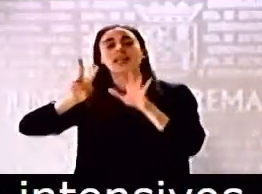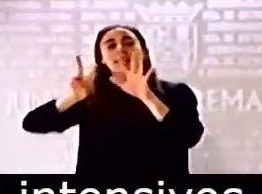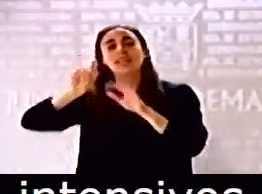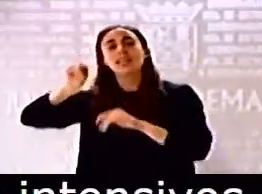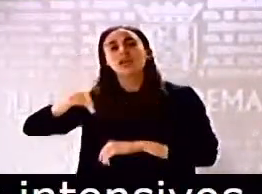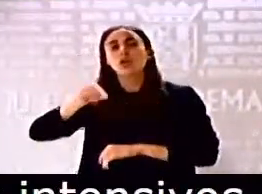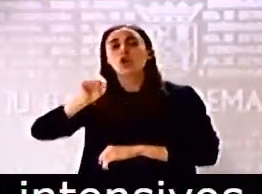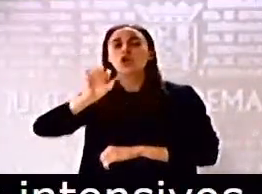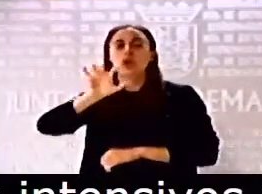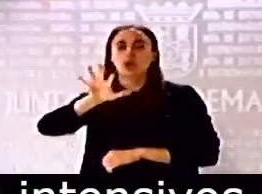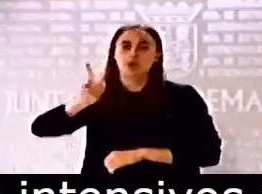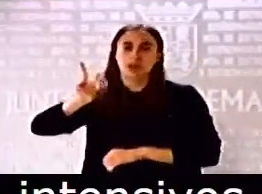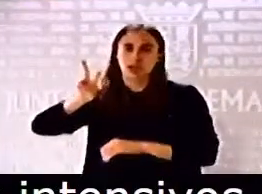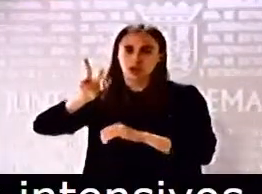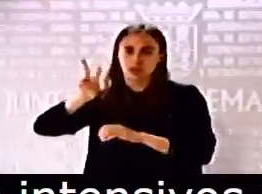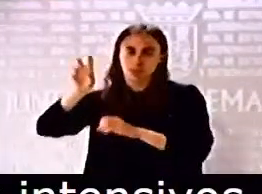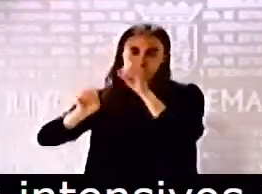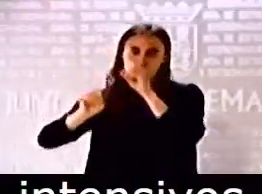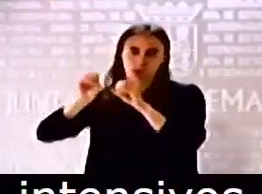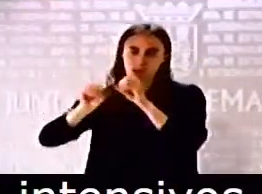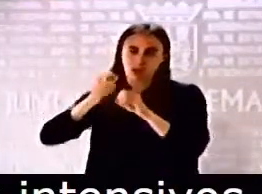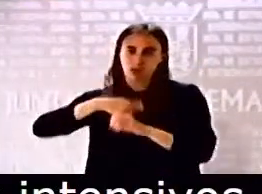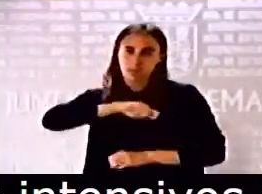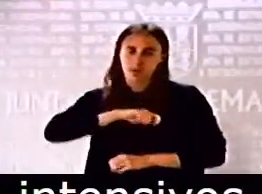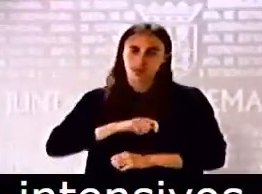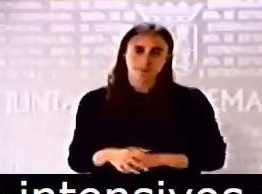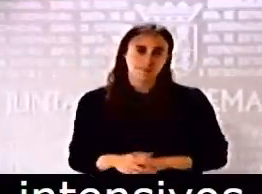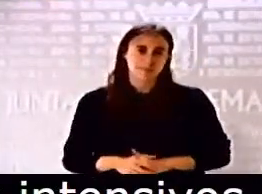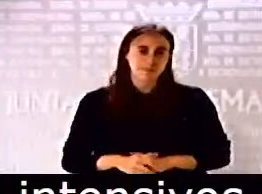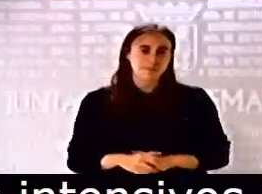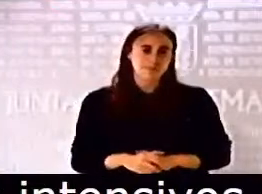22,99% de la media del país.